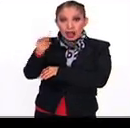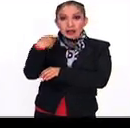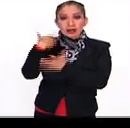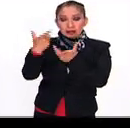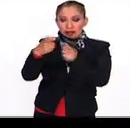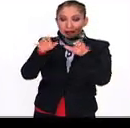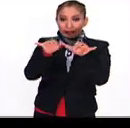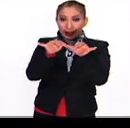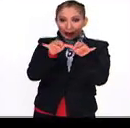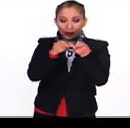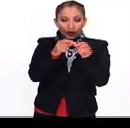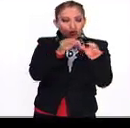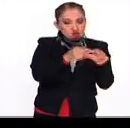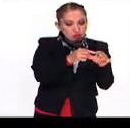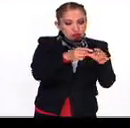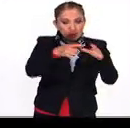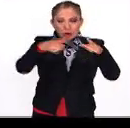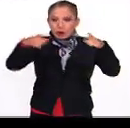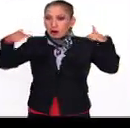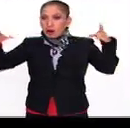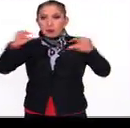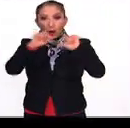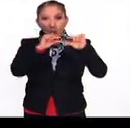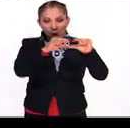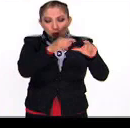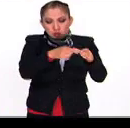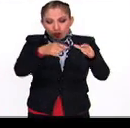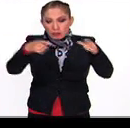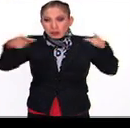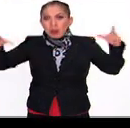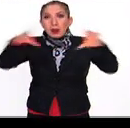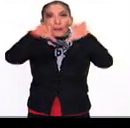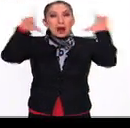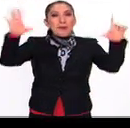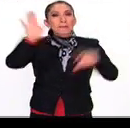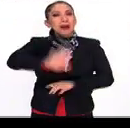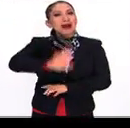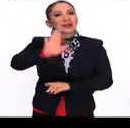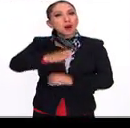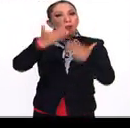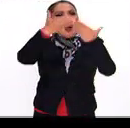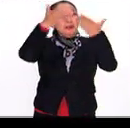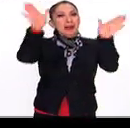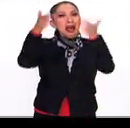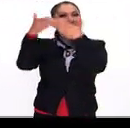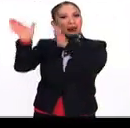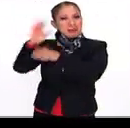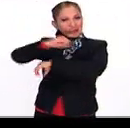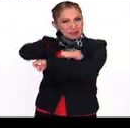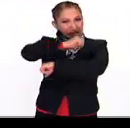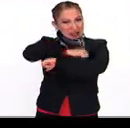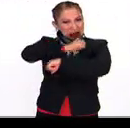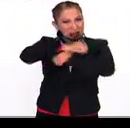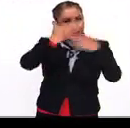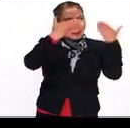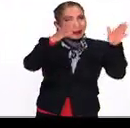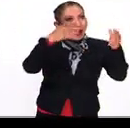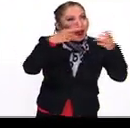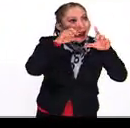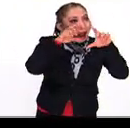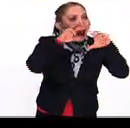expandió el tamaño de sus grabados, pero lo hizo secuencialmente, generaba la noción de que estaba abriendo ventanas, que en